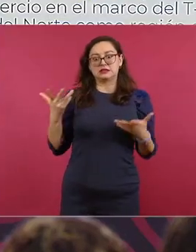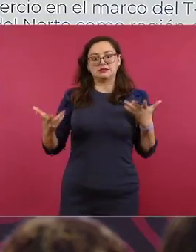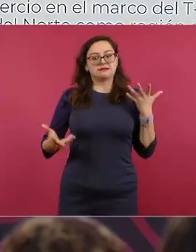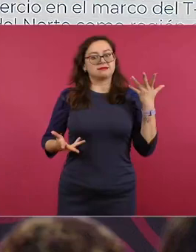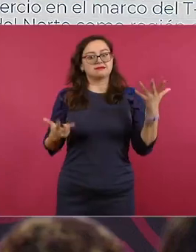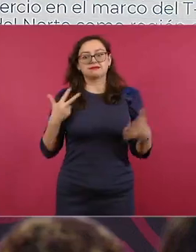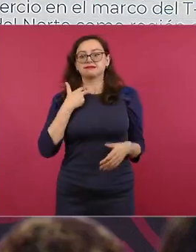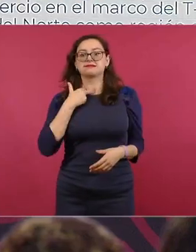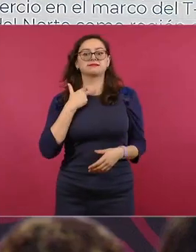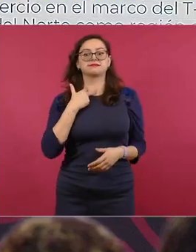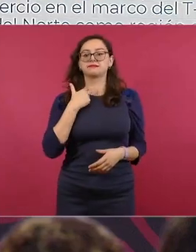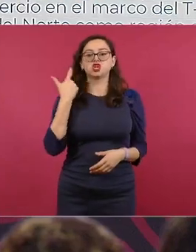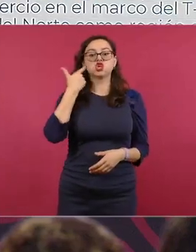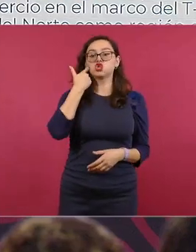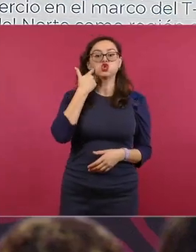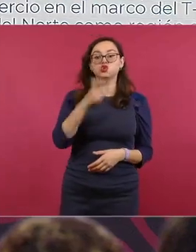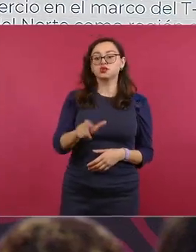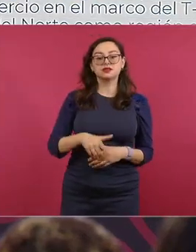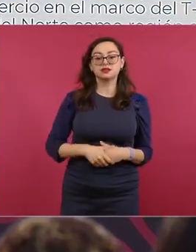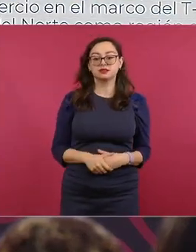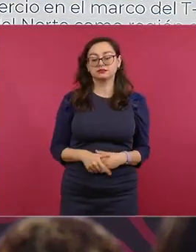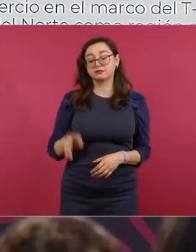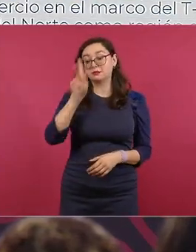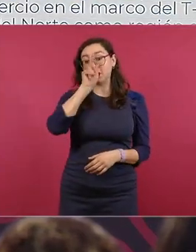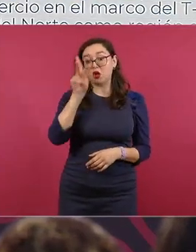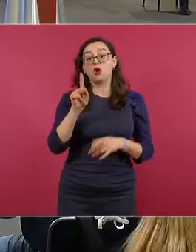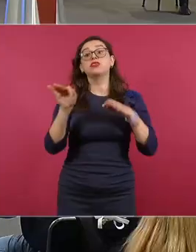Sobre todo los trabajadores del campo.